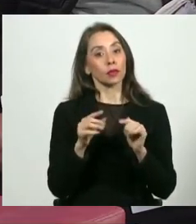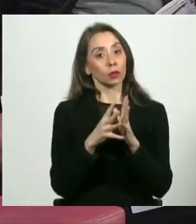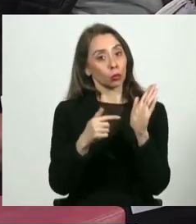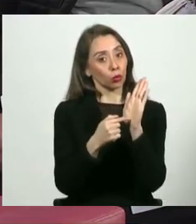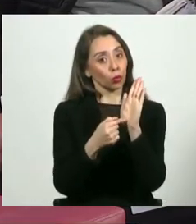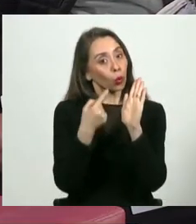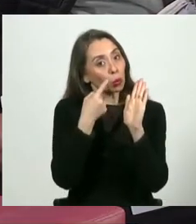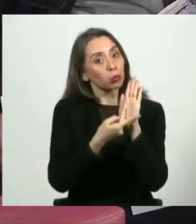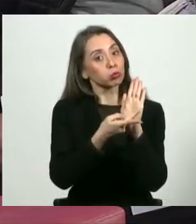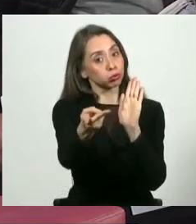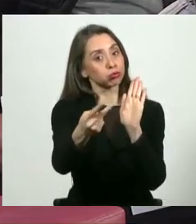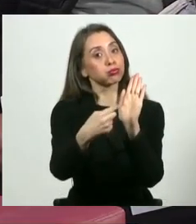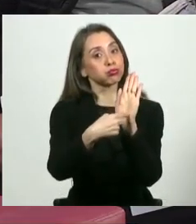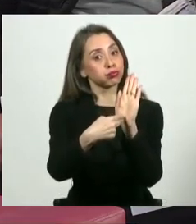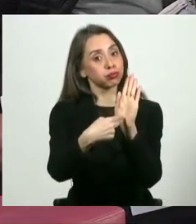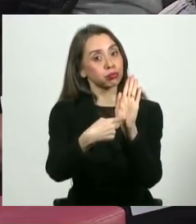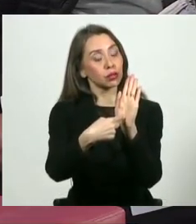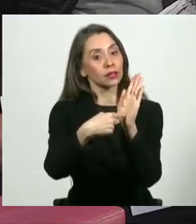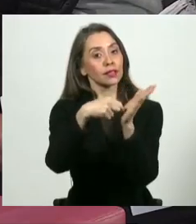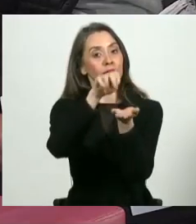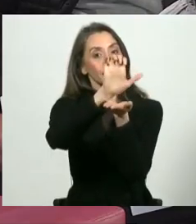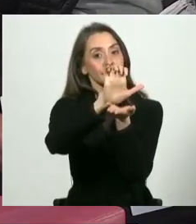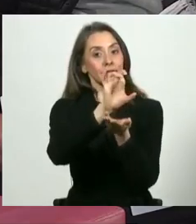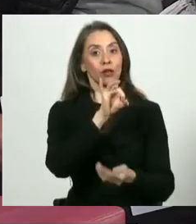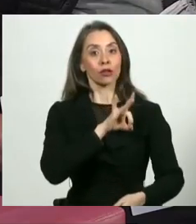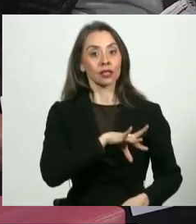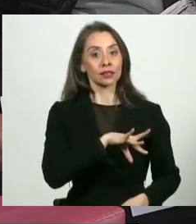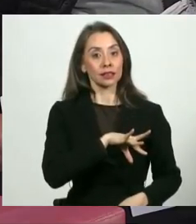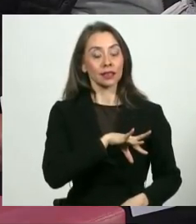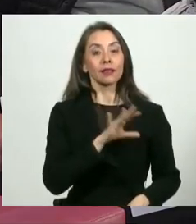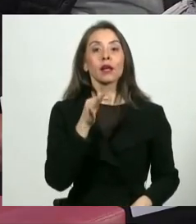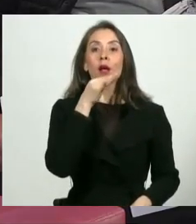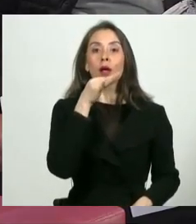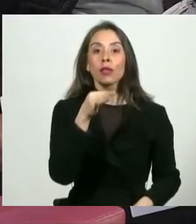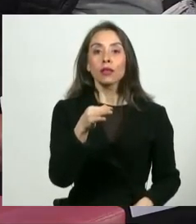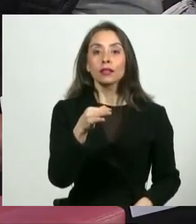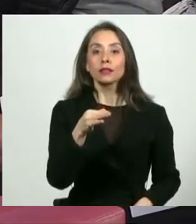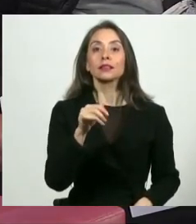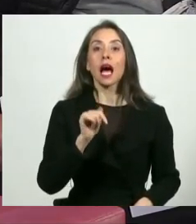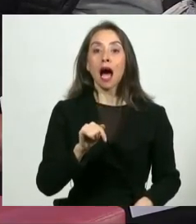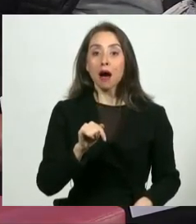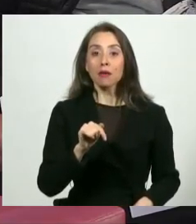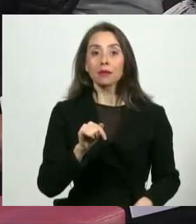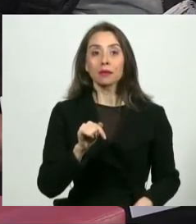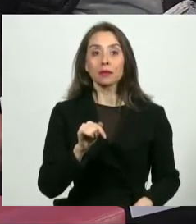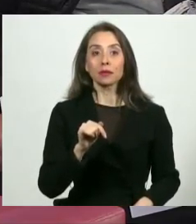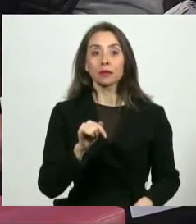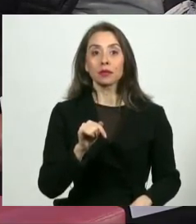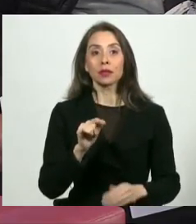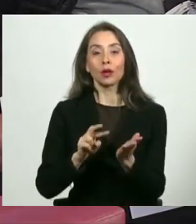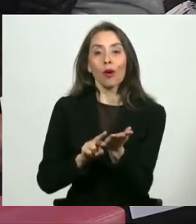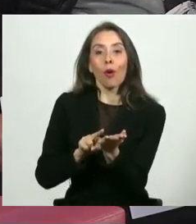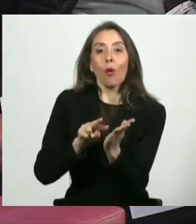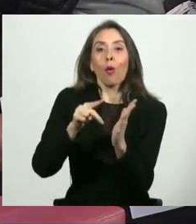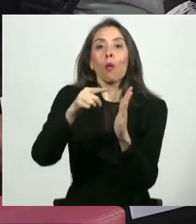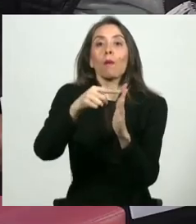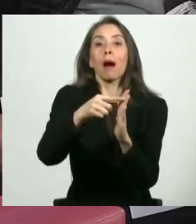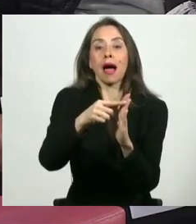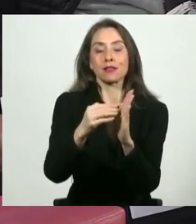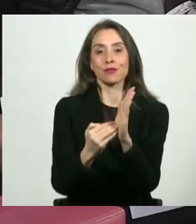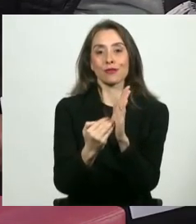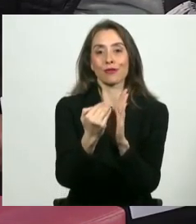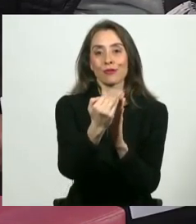señal, ¿no?, del Estado de Chile de decir hoy día vamos a dar un paso importante más